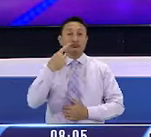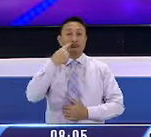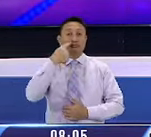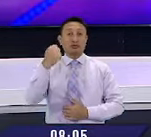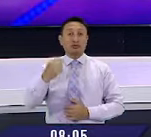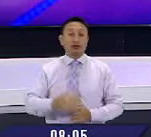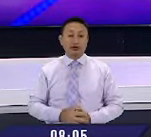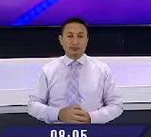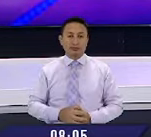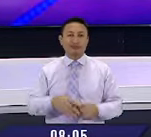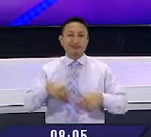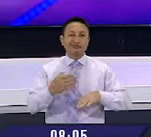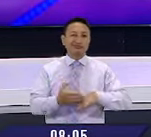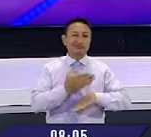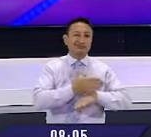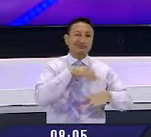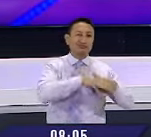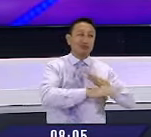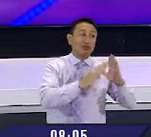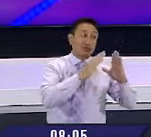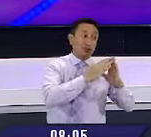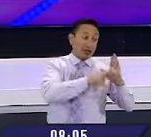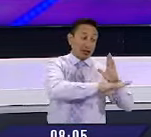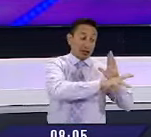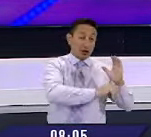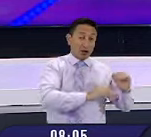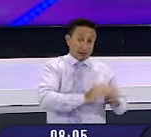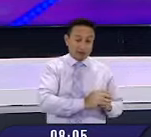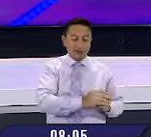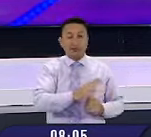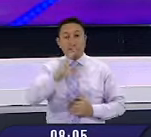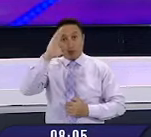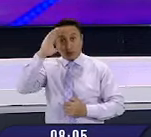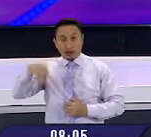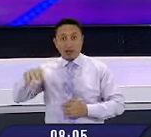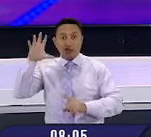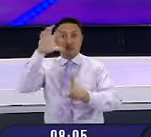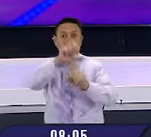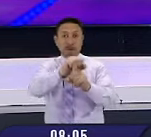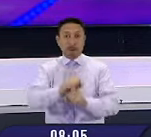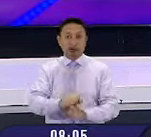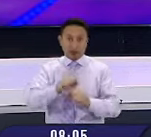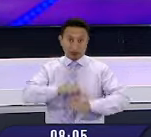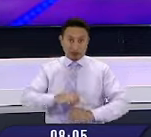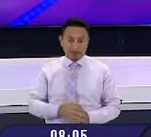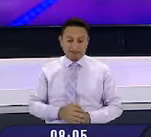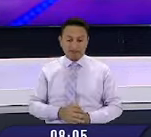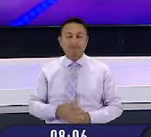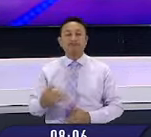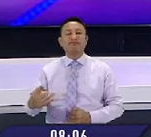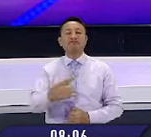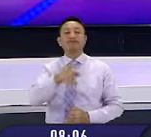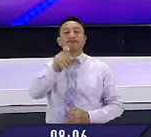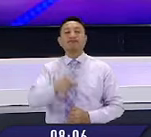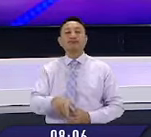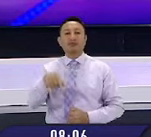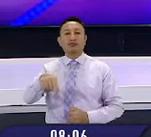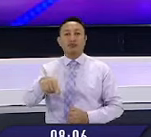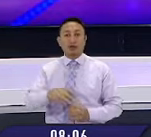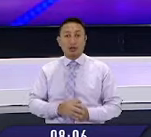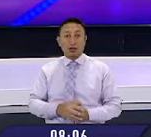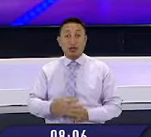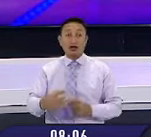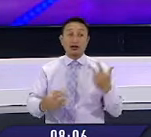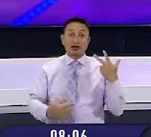habrían perpetrado un robo en un domicilio al sur de la ciudad capital fueron detenidos por la Policía Nacional. Según el relato de una de las víctimas,